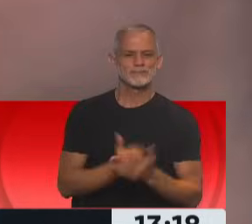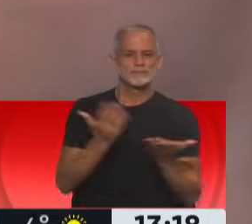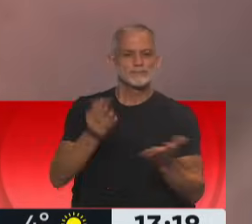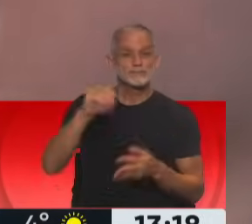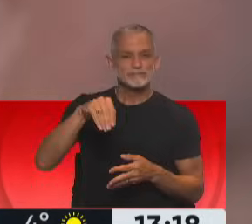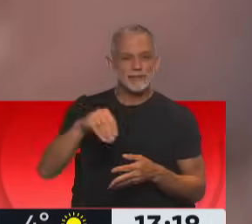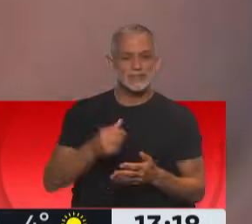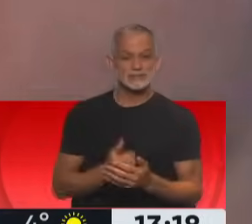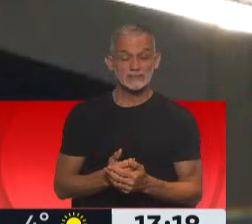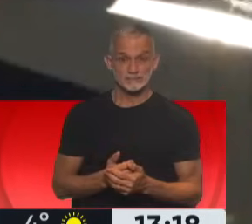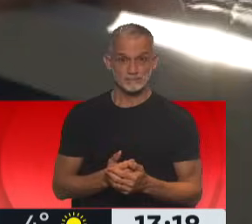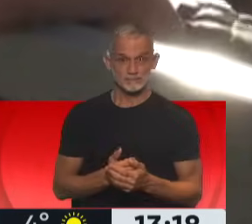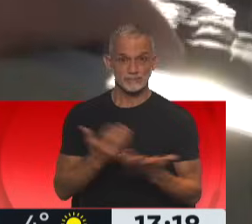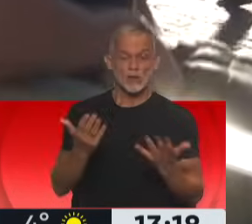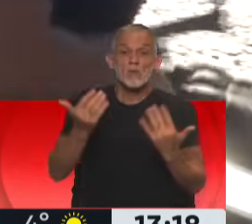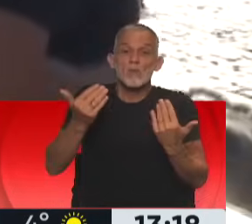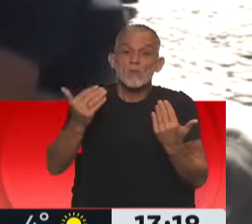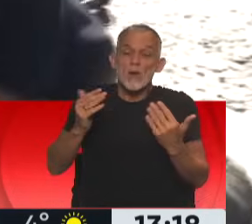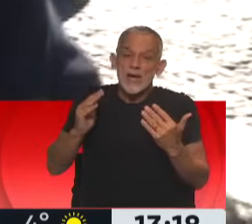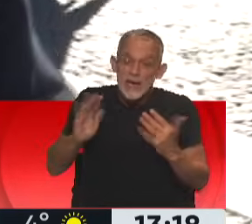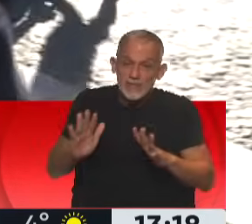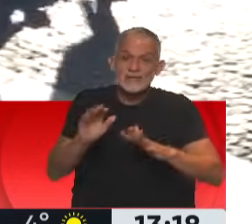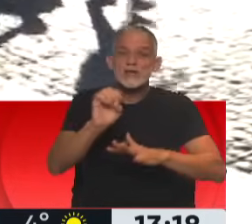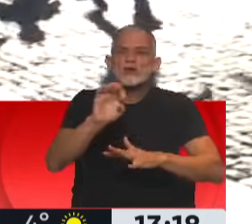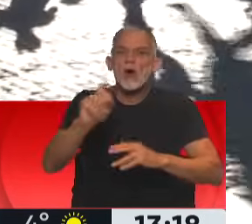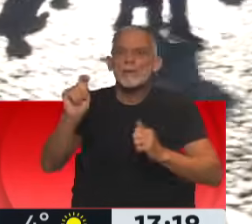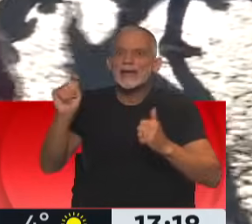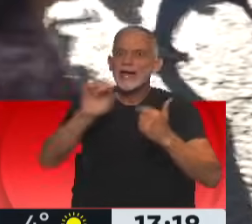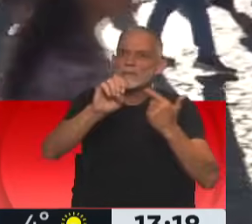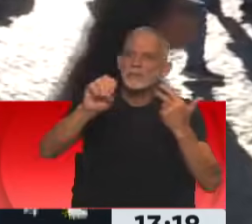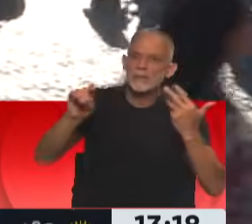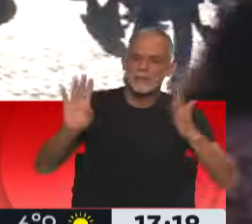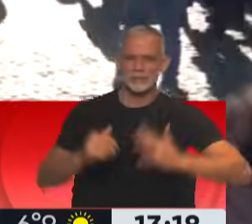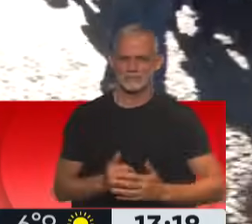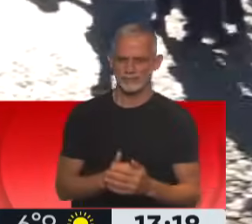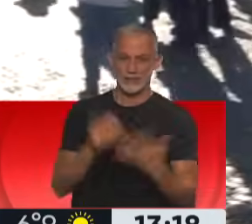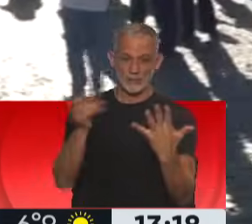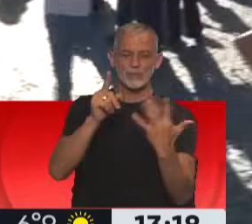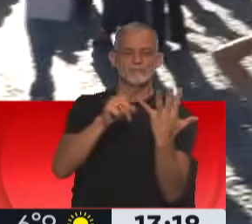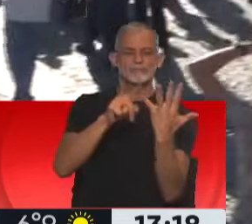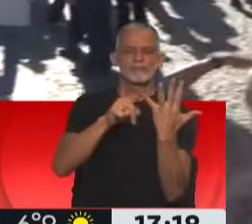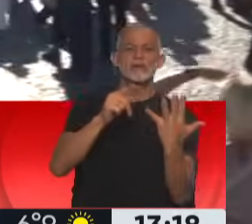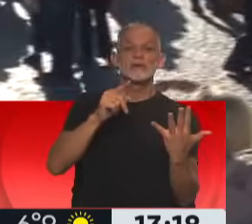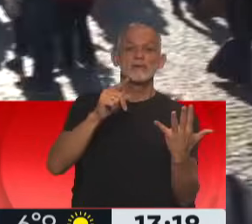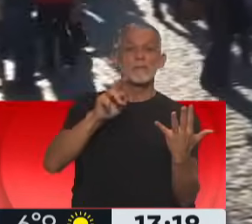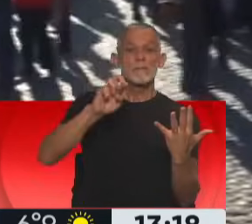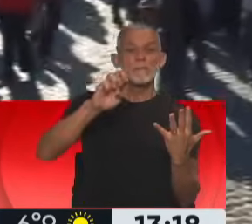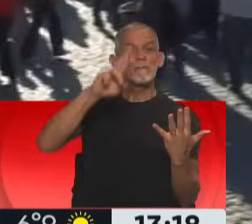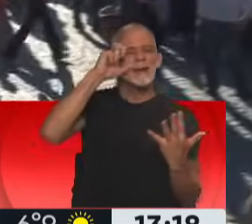con los posibles nombres. A ver, Robert Francis